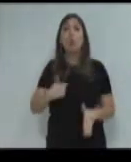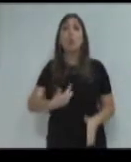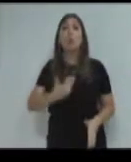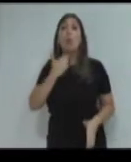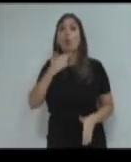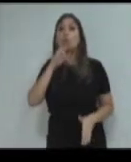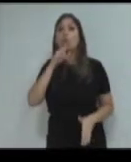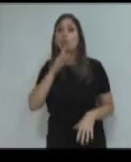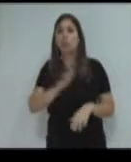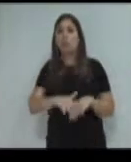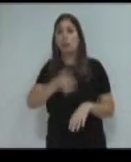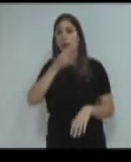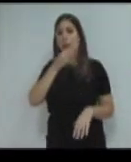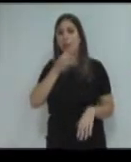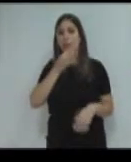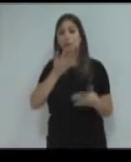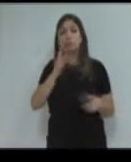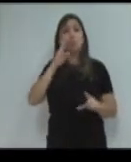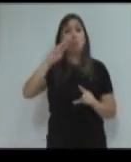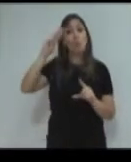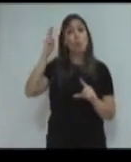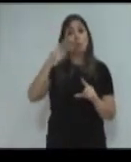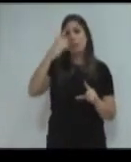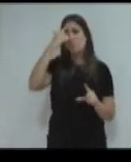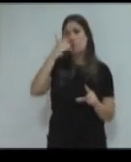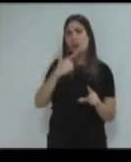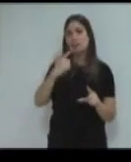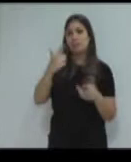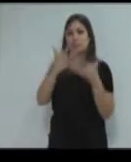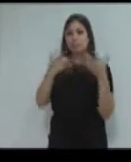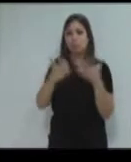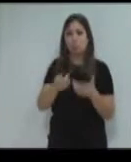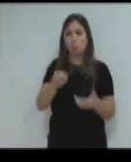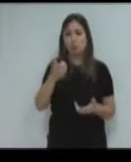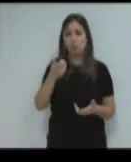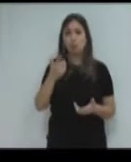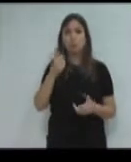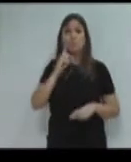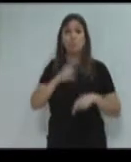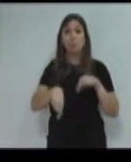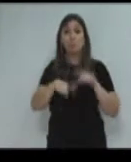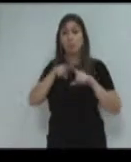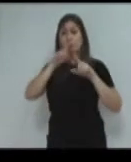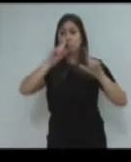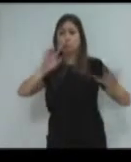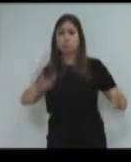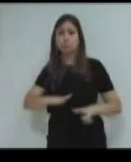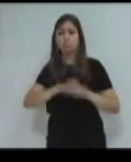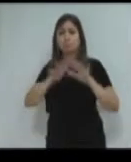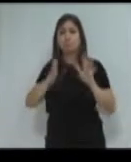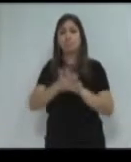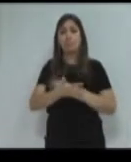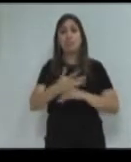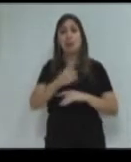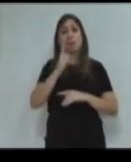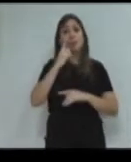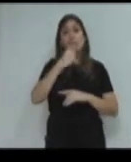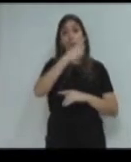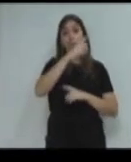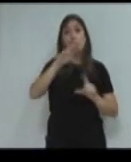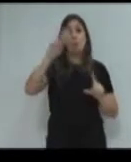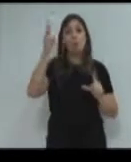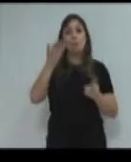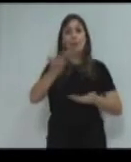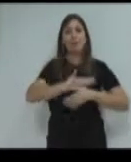utilizaré imágenes o poco texto. La credibilidad de esa venta que yo quiero hacer a través del PowerPoint la haré yo con mi